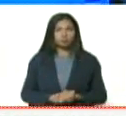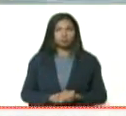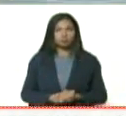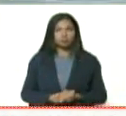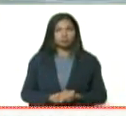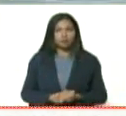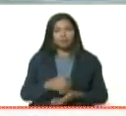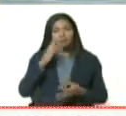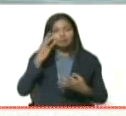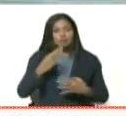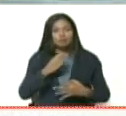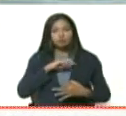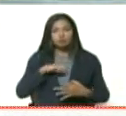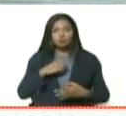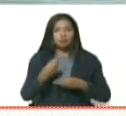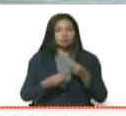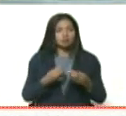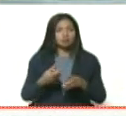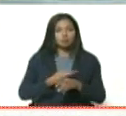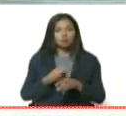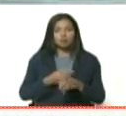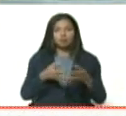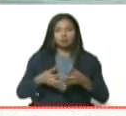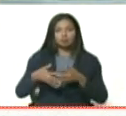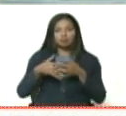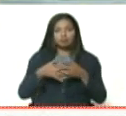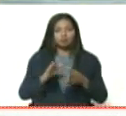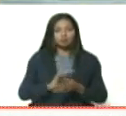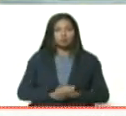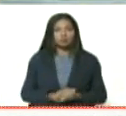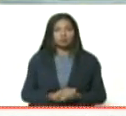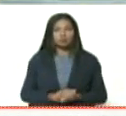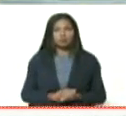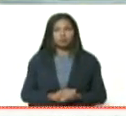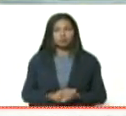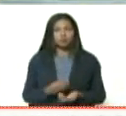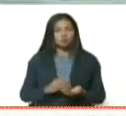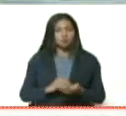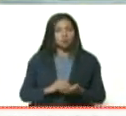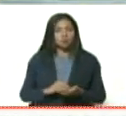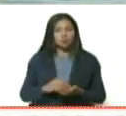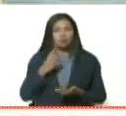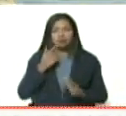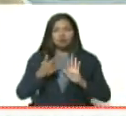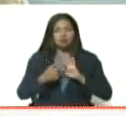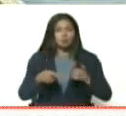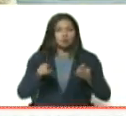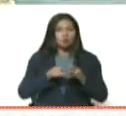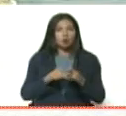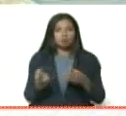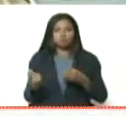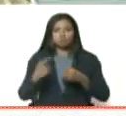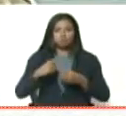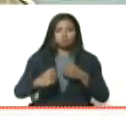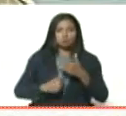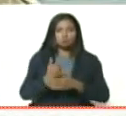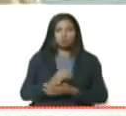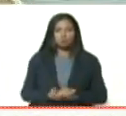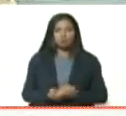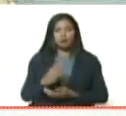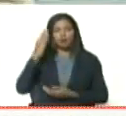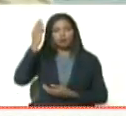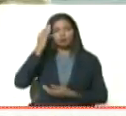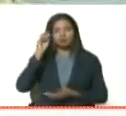De verdad, lo que está haciendo el gobierno de Estados Unidos es criminal. Y les pongo un ejemplo para sumar a la